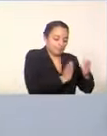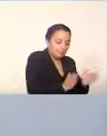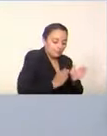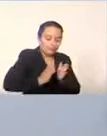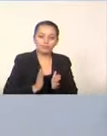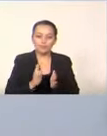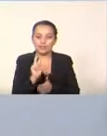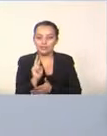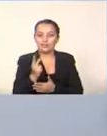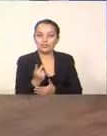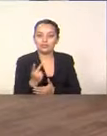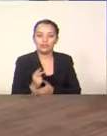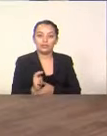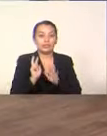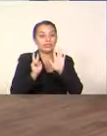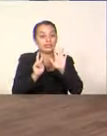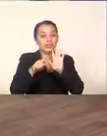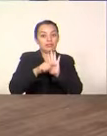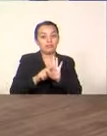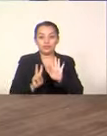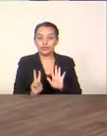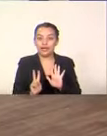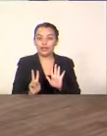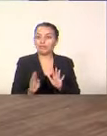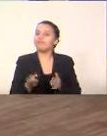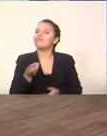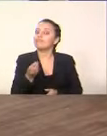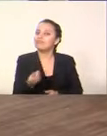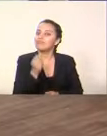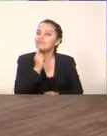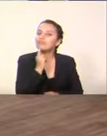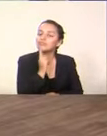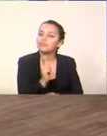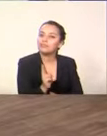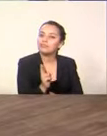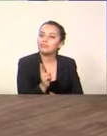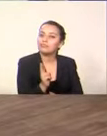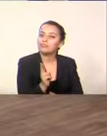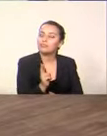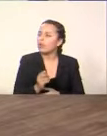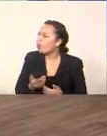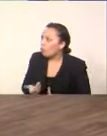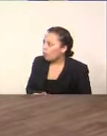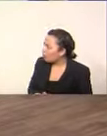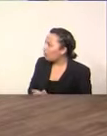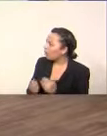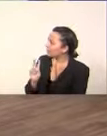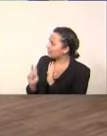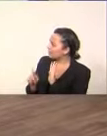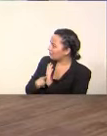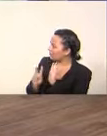menos 7. Eso aún está más fácil. 7 menos 7. ¿Cómo dijiste? 7 menos 7. 7 menos